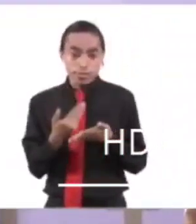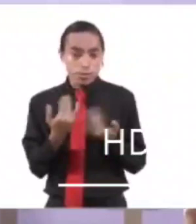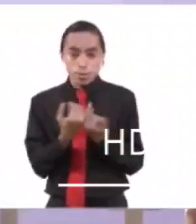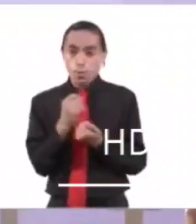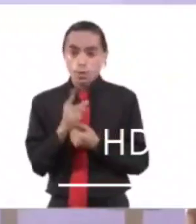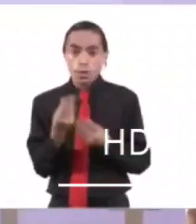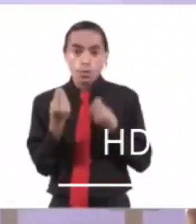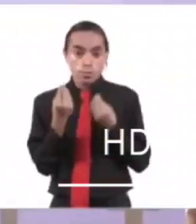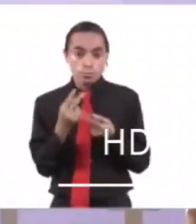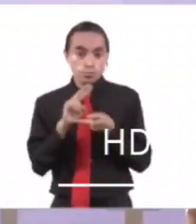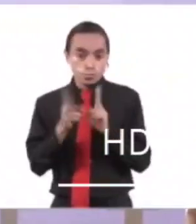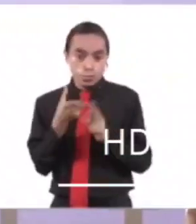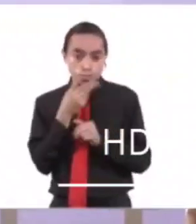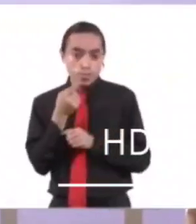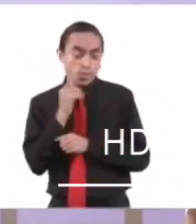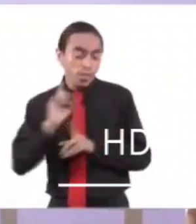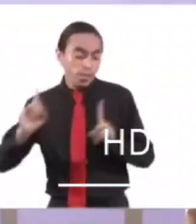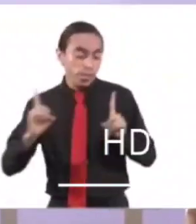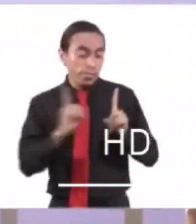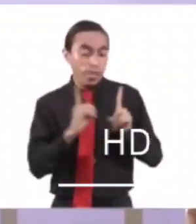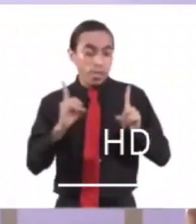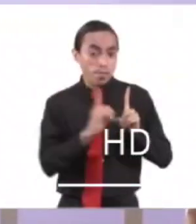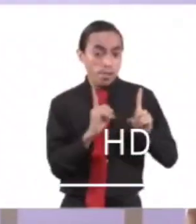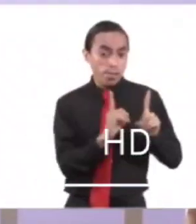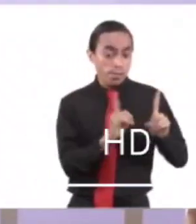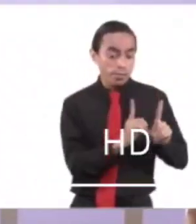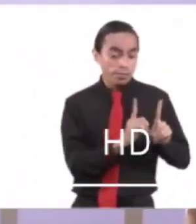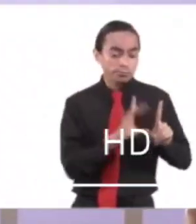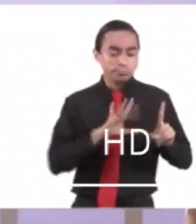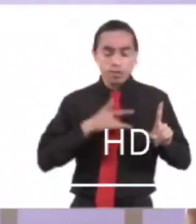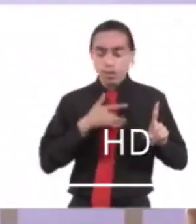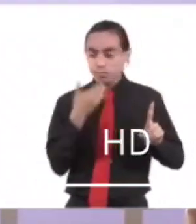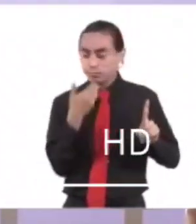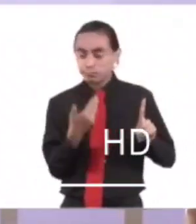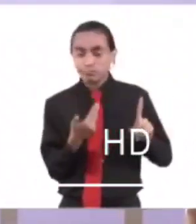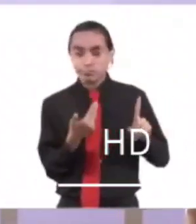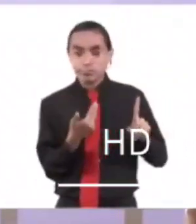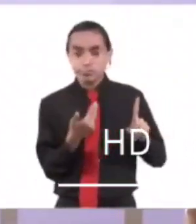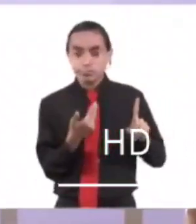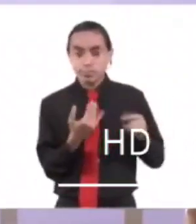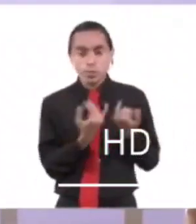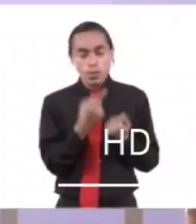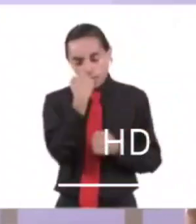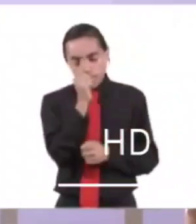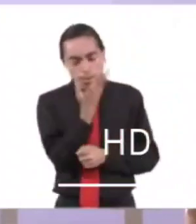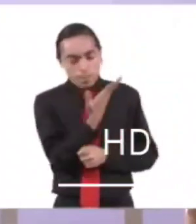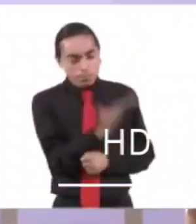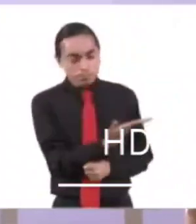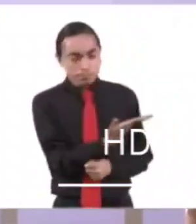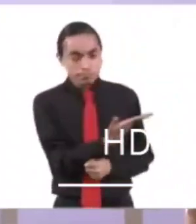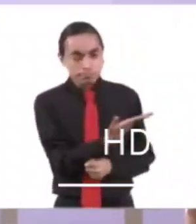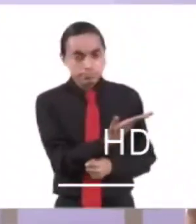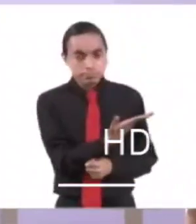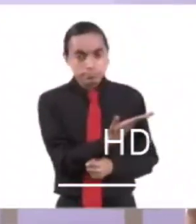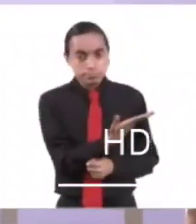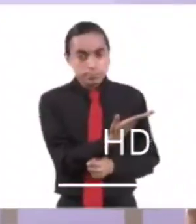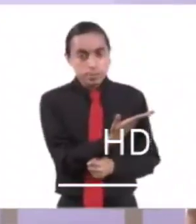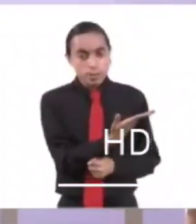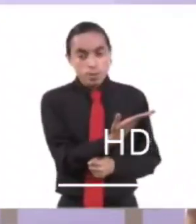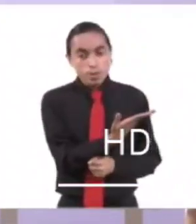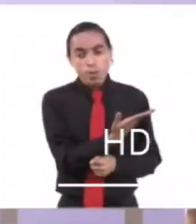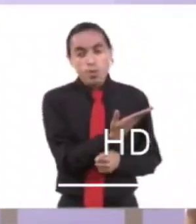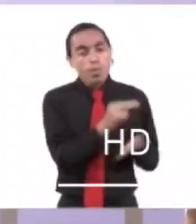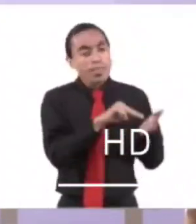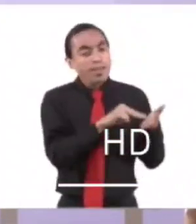vecinos y vecinas se acercaban a él de manera entusiasta, incluso hasta para pedirle autógrafos,